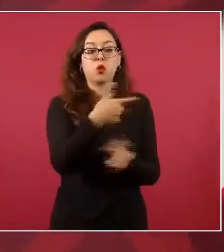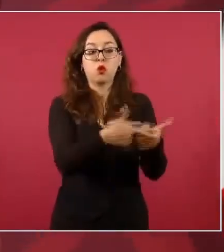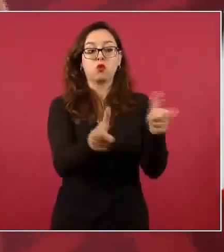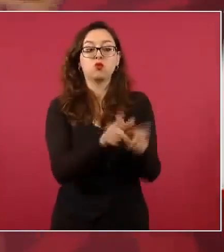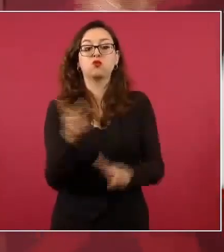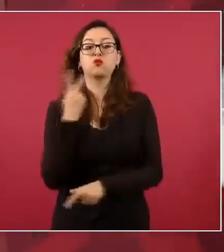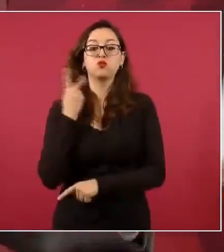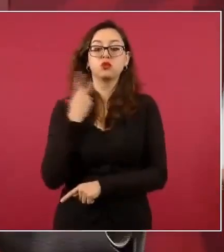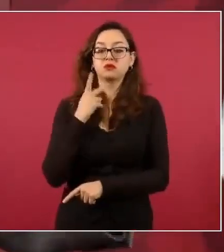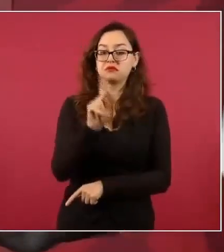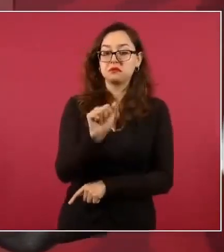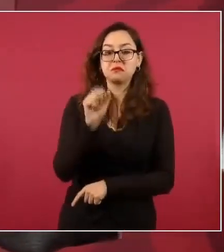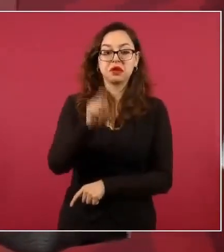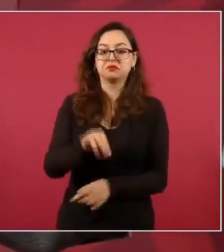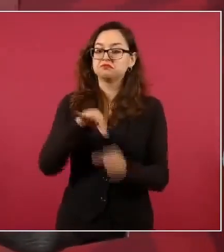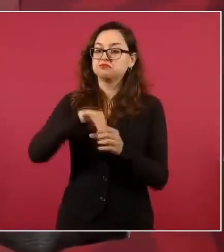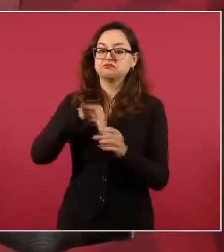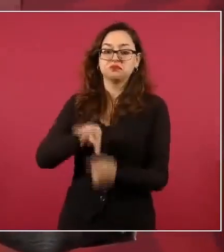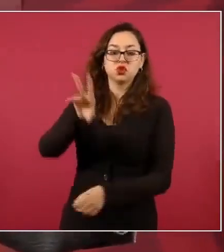Todo esto ayuda mucho, pues,